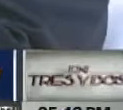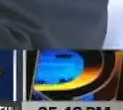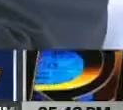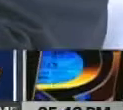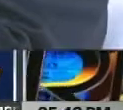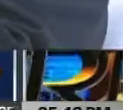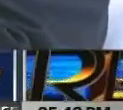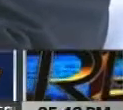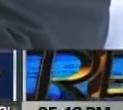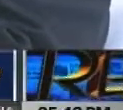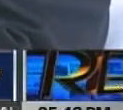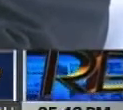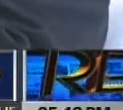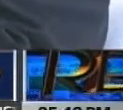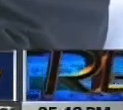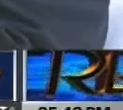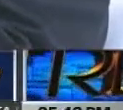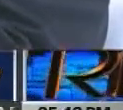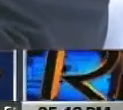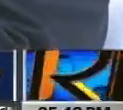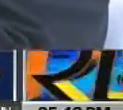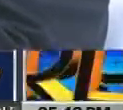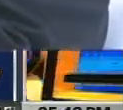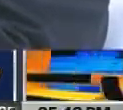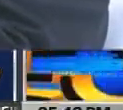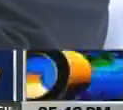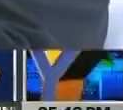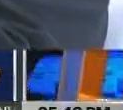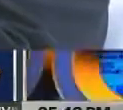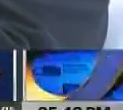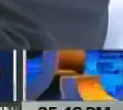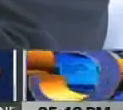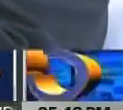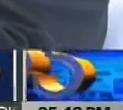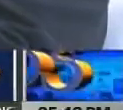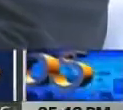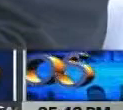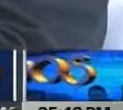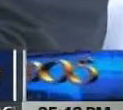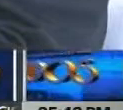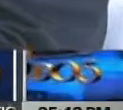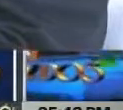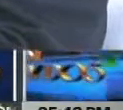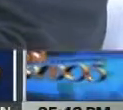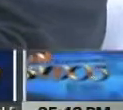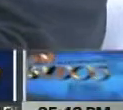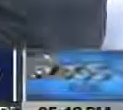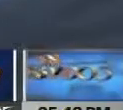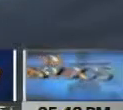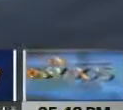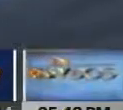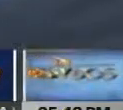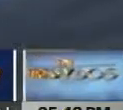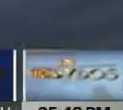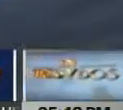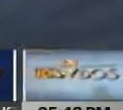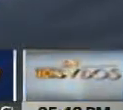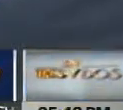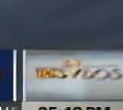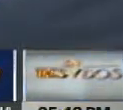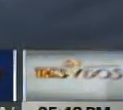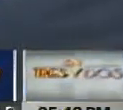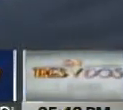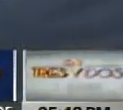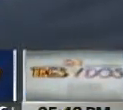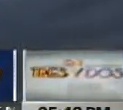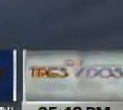Constitución. Ellos hablaron de enmienda. Ellos hablaron del impeachment, el juicio político, ellos hablaron de la